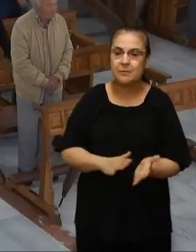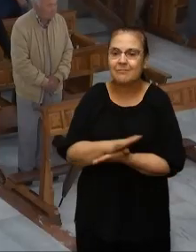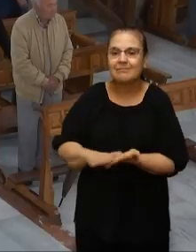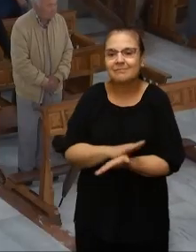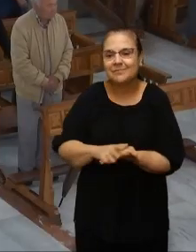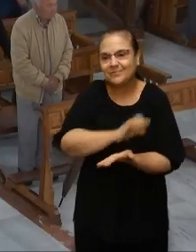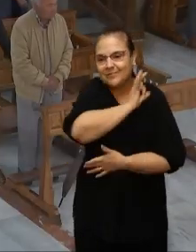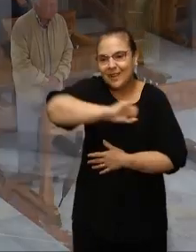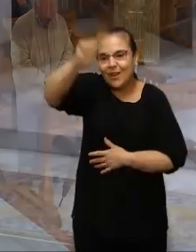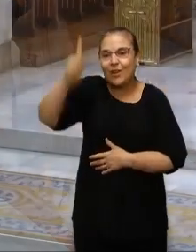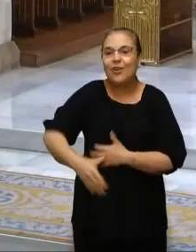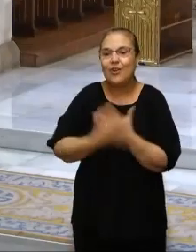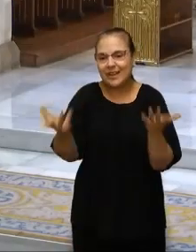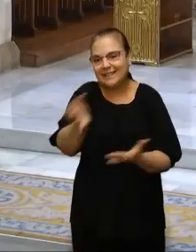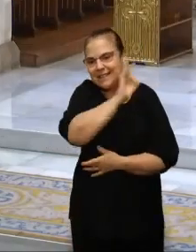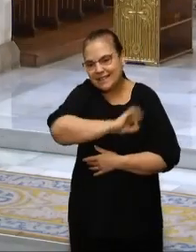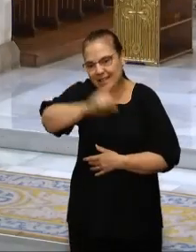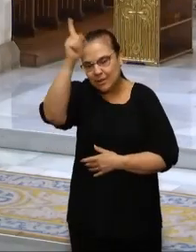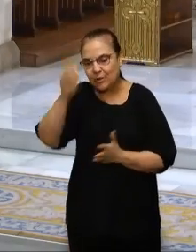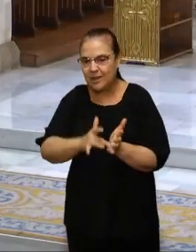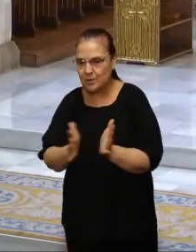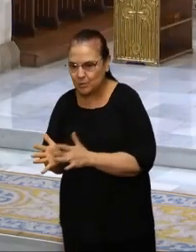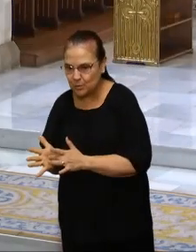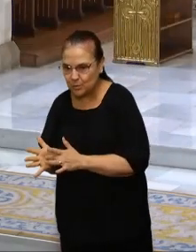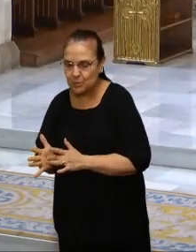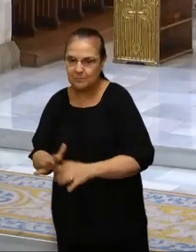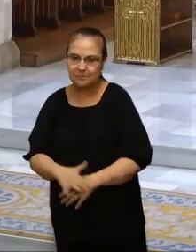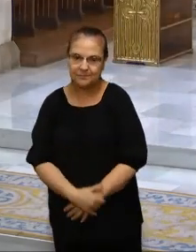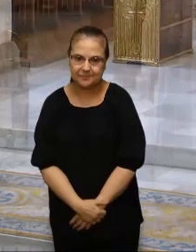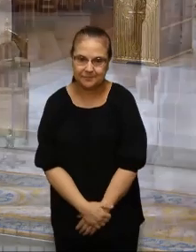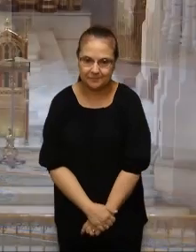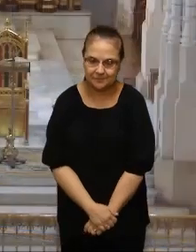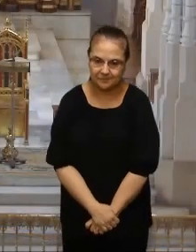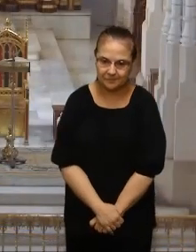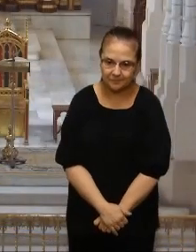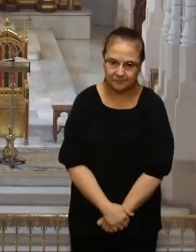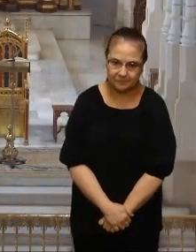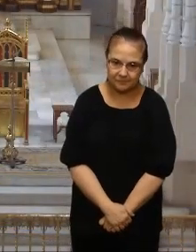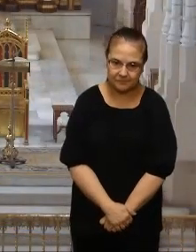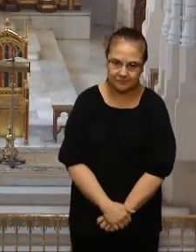Palabra del Señor. Gloria a ti, Señor Jesús.